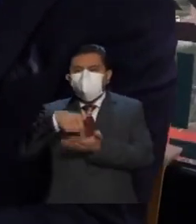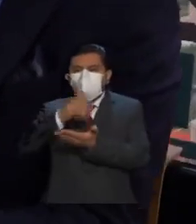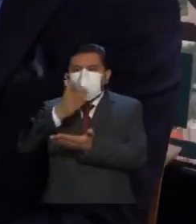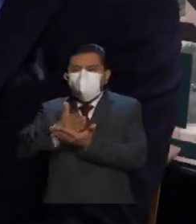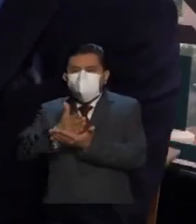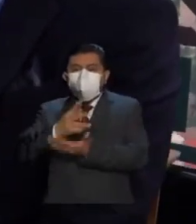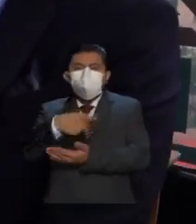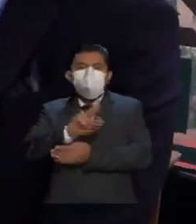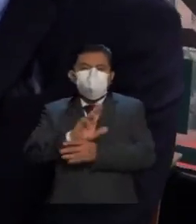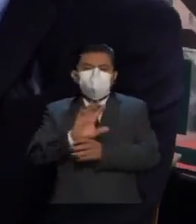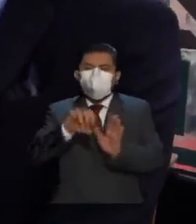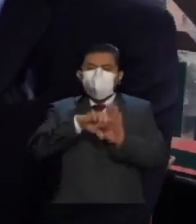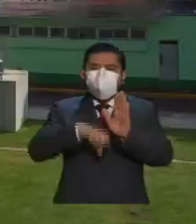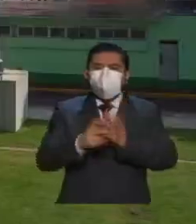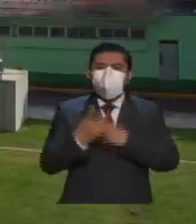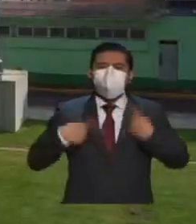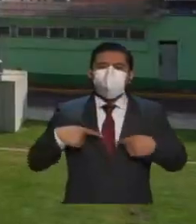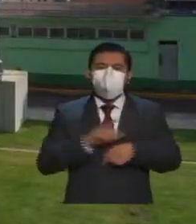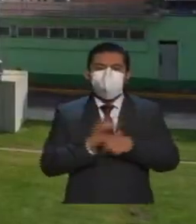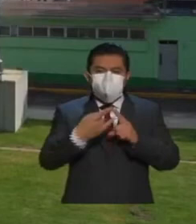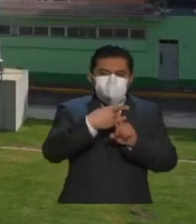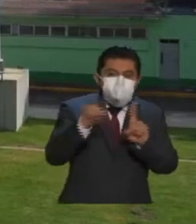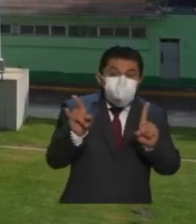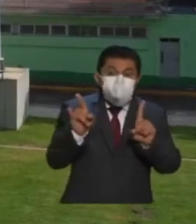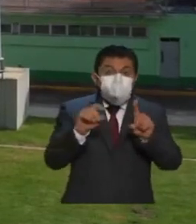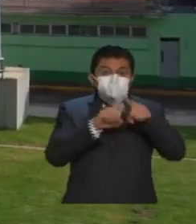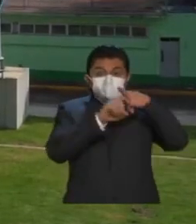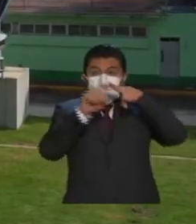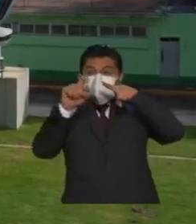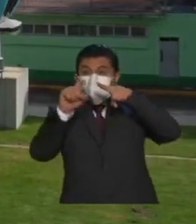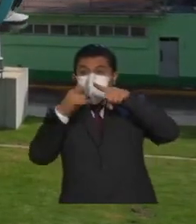pasajero no puede abrir nunca una puerta en una cabina.